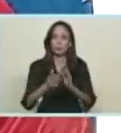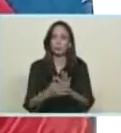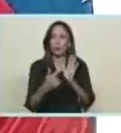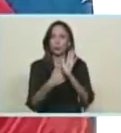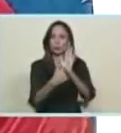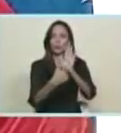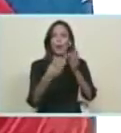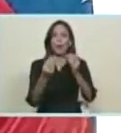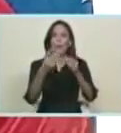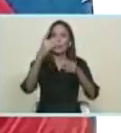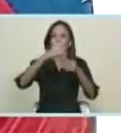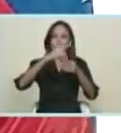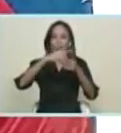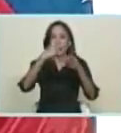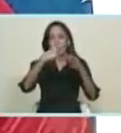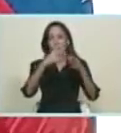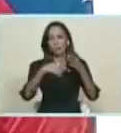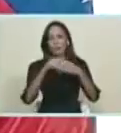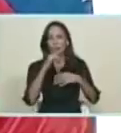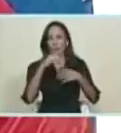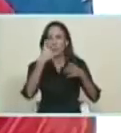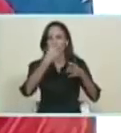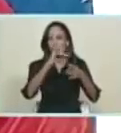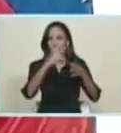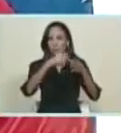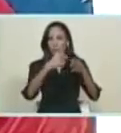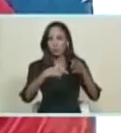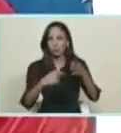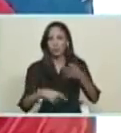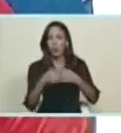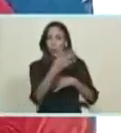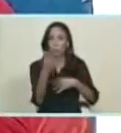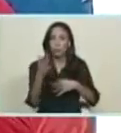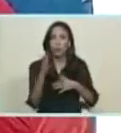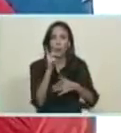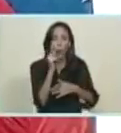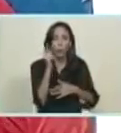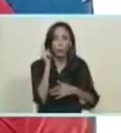Sobre eso hay muchos datos. Queridos hermanos, hermanas,